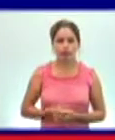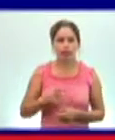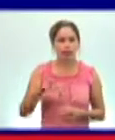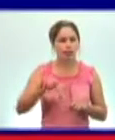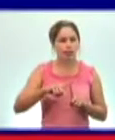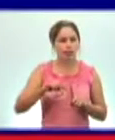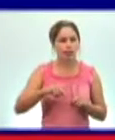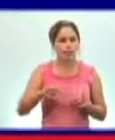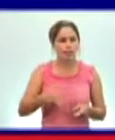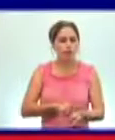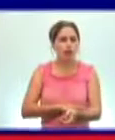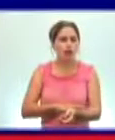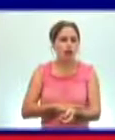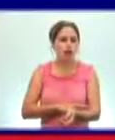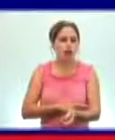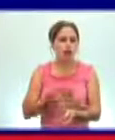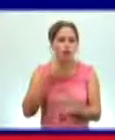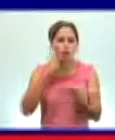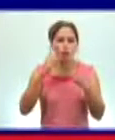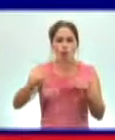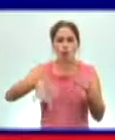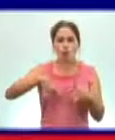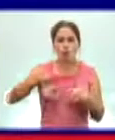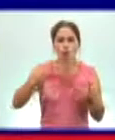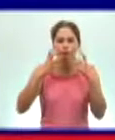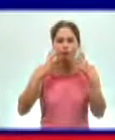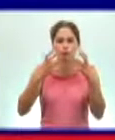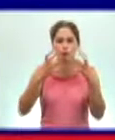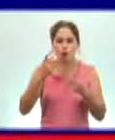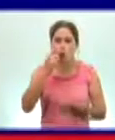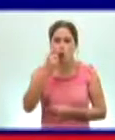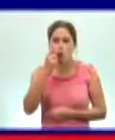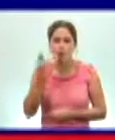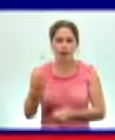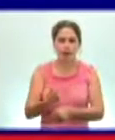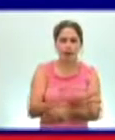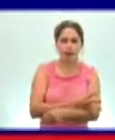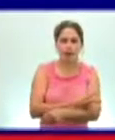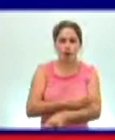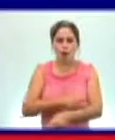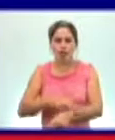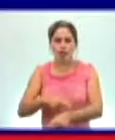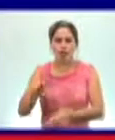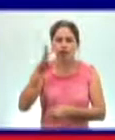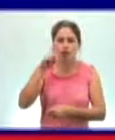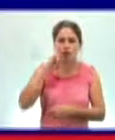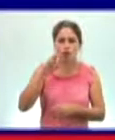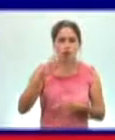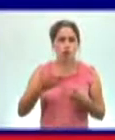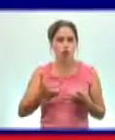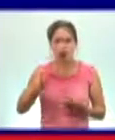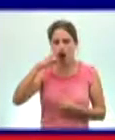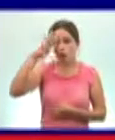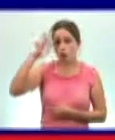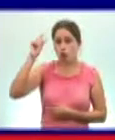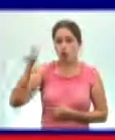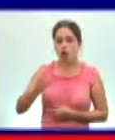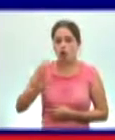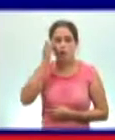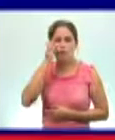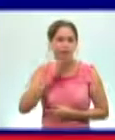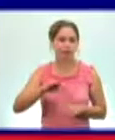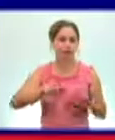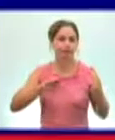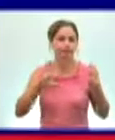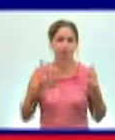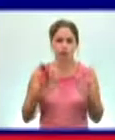problema importante, hombres más que blanco, más que mulato, más que negro. Cubano es más que blanco, más que mulato, más que negro. Lo